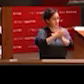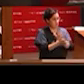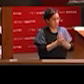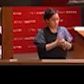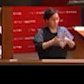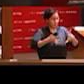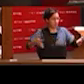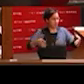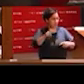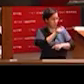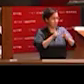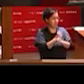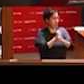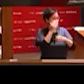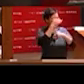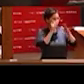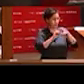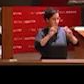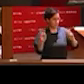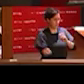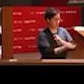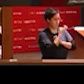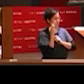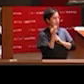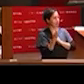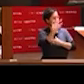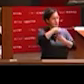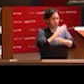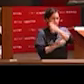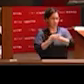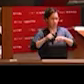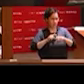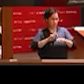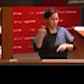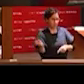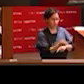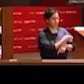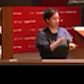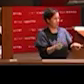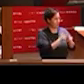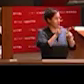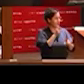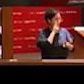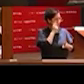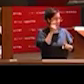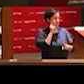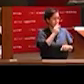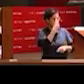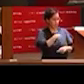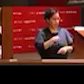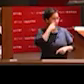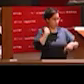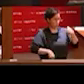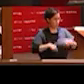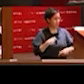aumentado Estas actividades y la y todo tipo de discapacidades como física sensorial u